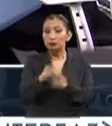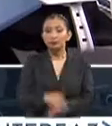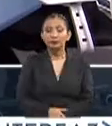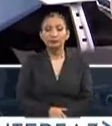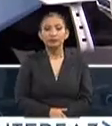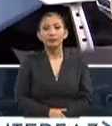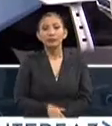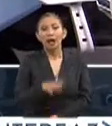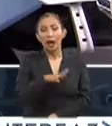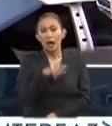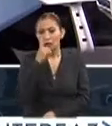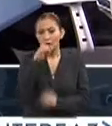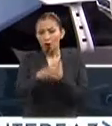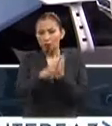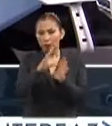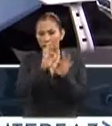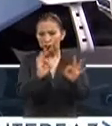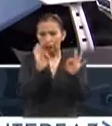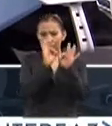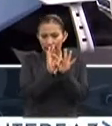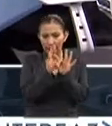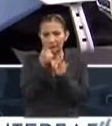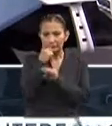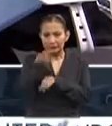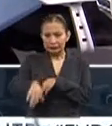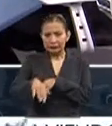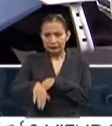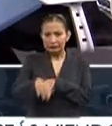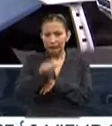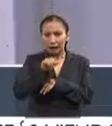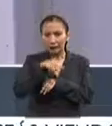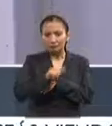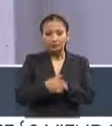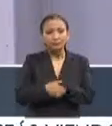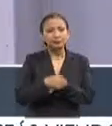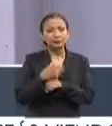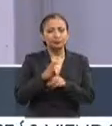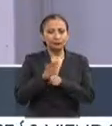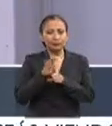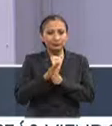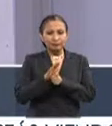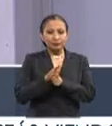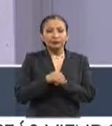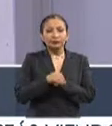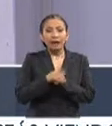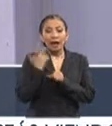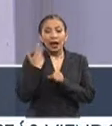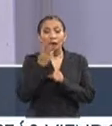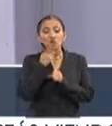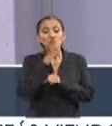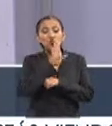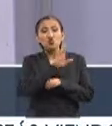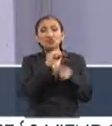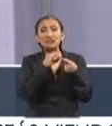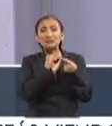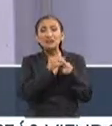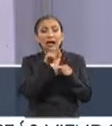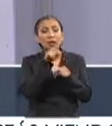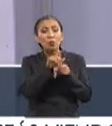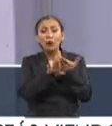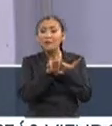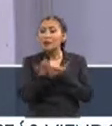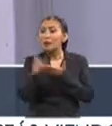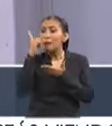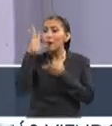instituciones? Hay algo muy importante que comentar, Ana Cristina, y es el preservar las semillas, evitar que éstas